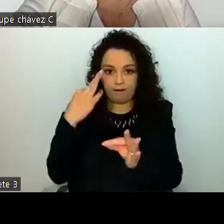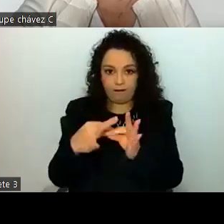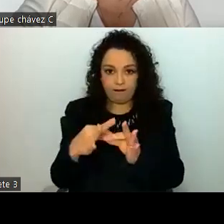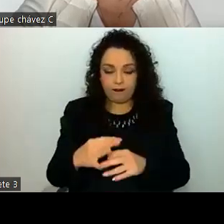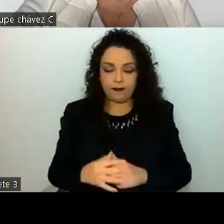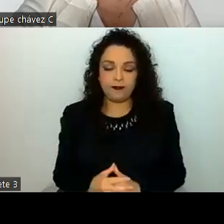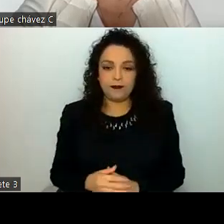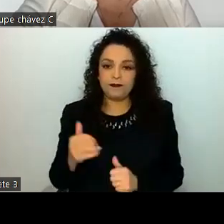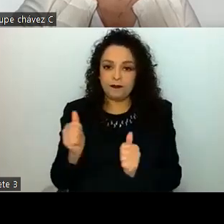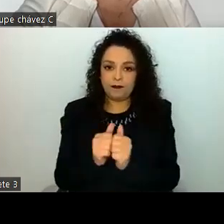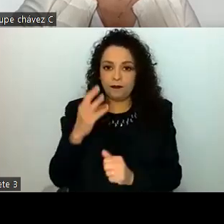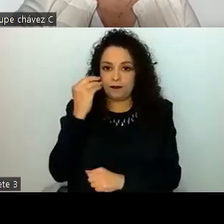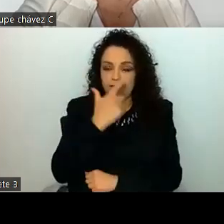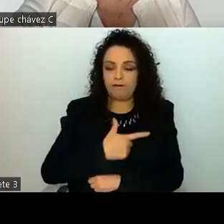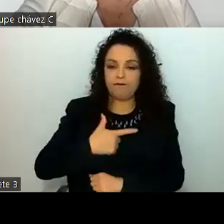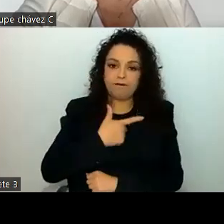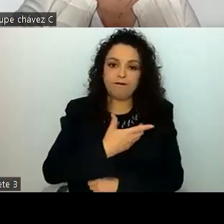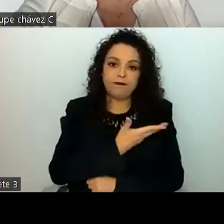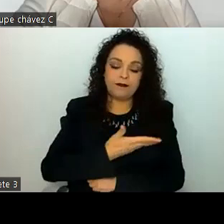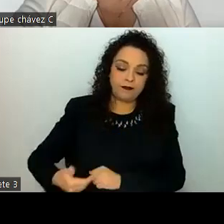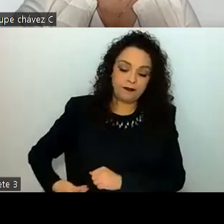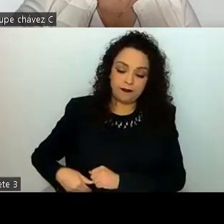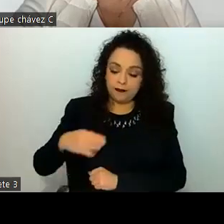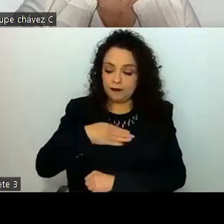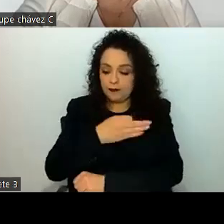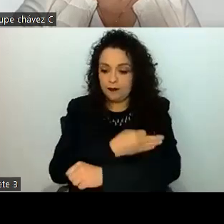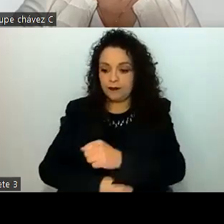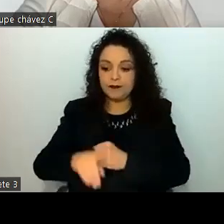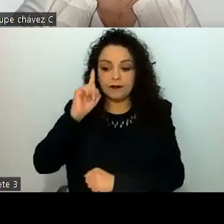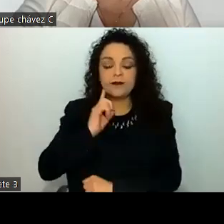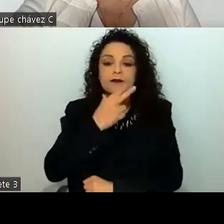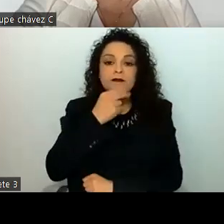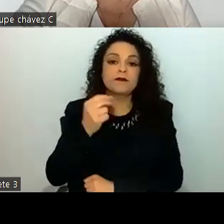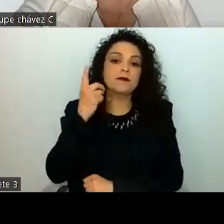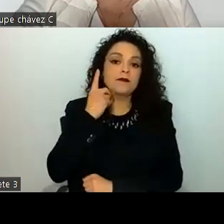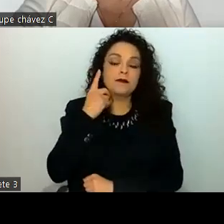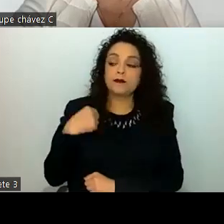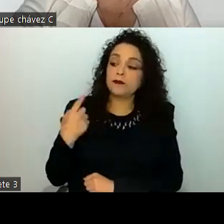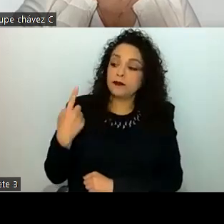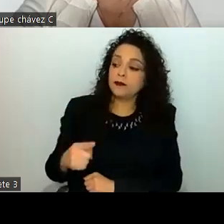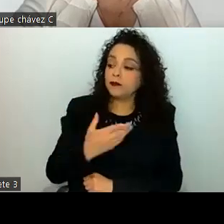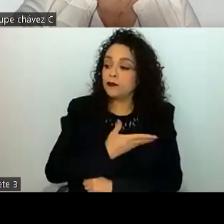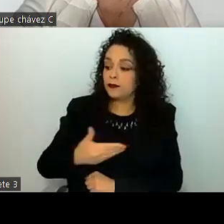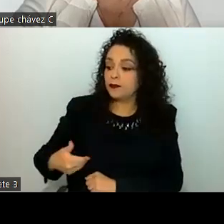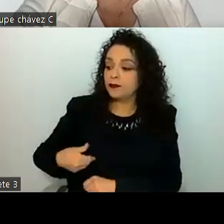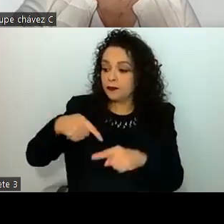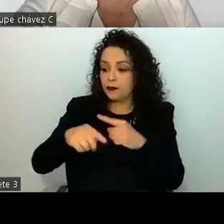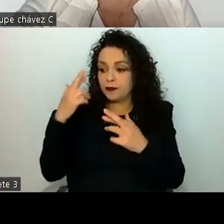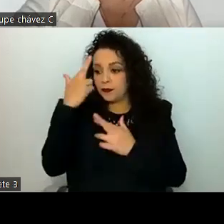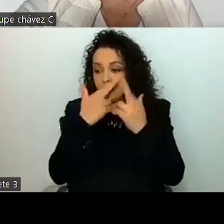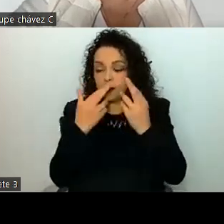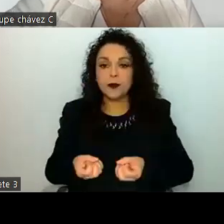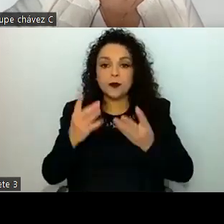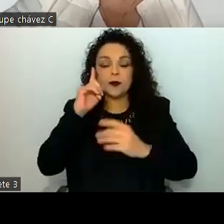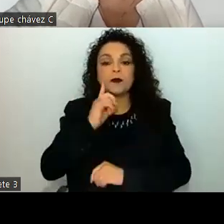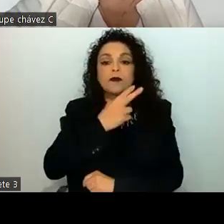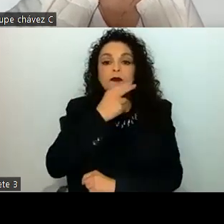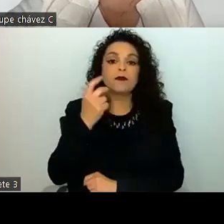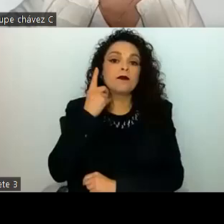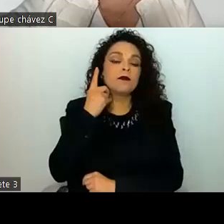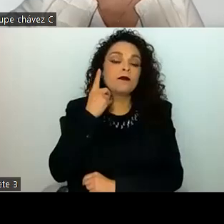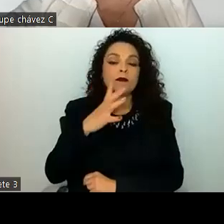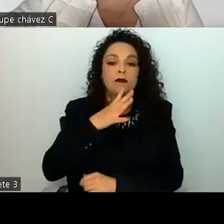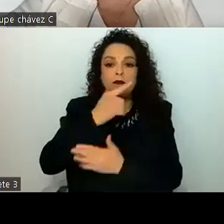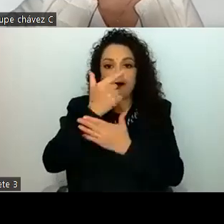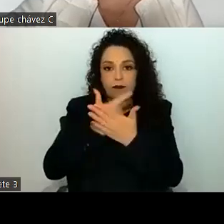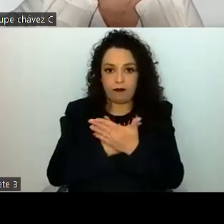Muy buenas tardes, diputadas y diputados. Por instrucciones de la presidencia, se procede a pasar la lista de asistencia. Diputado Cristian